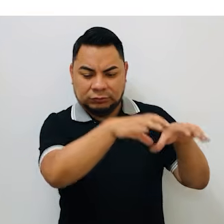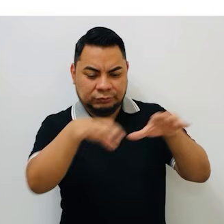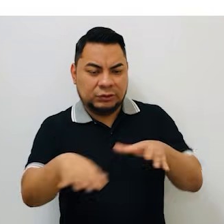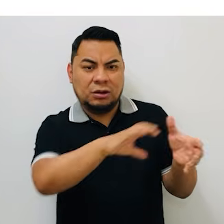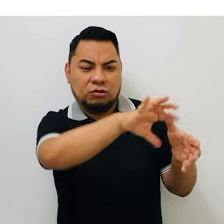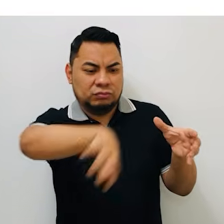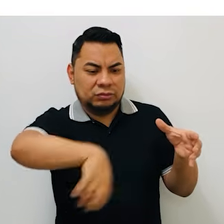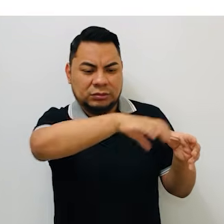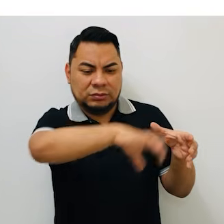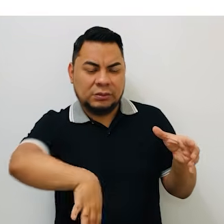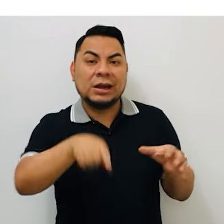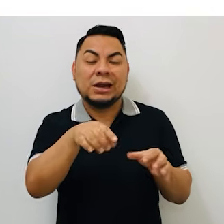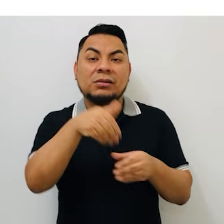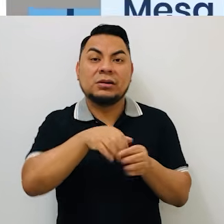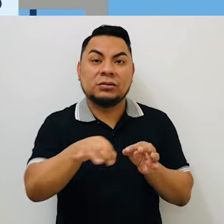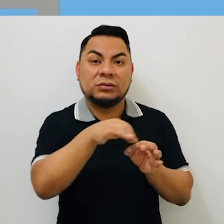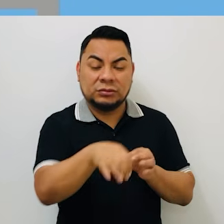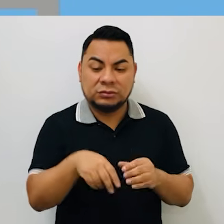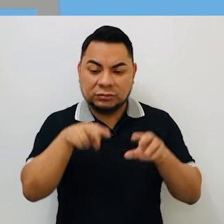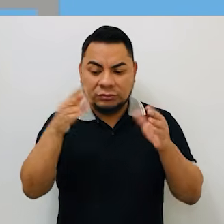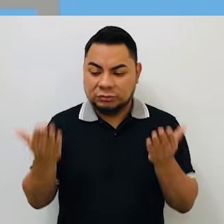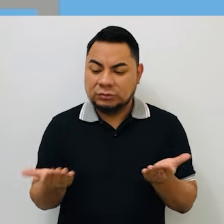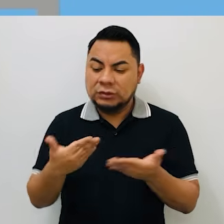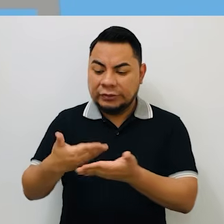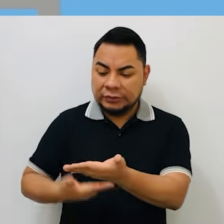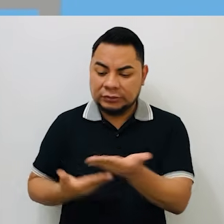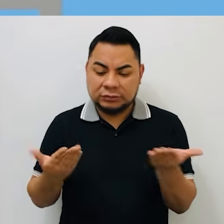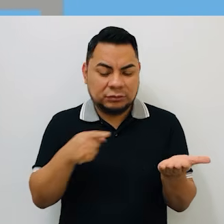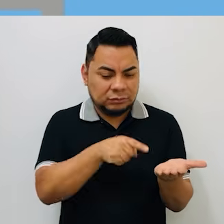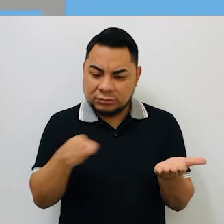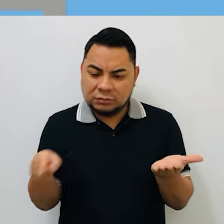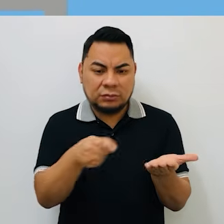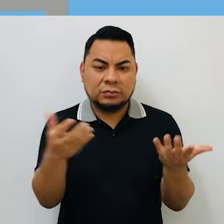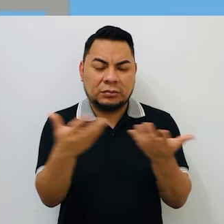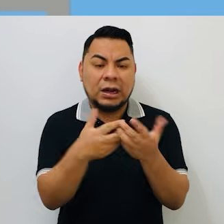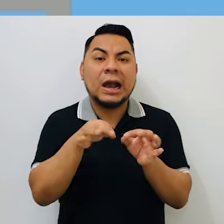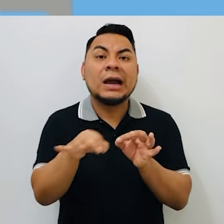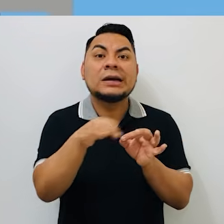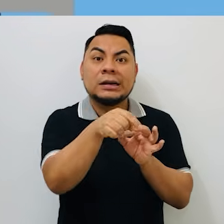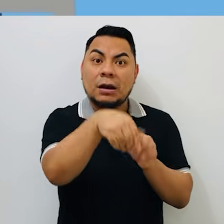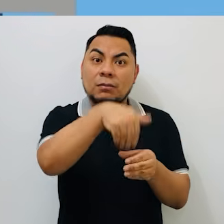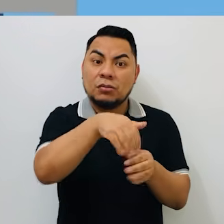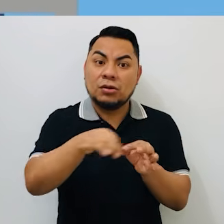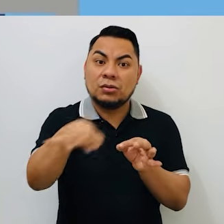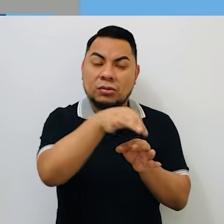mesa las cédulas del ánfora regional. Revisan las cédulas sin abrirlas y verifican que sean regionales, es decir,